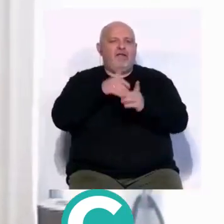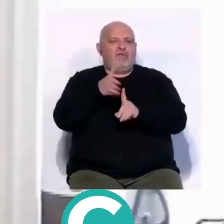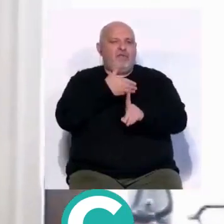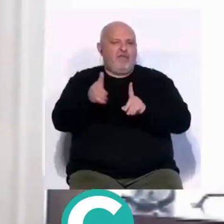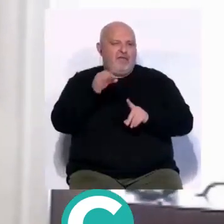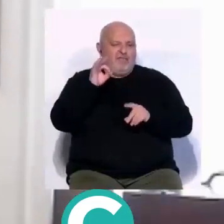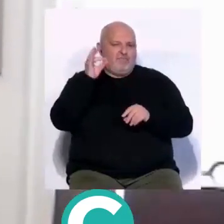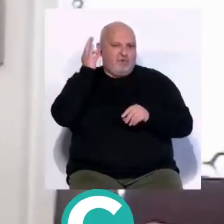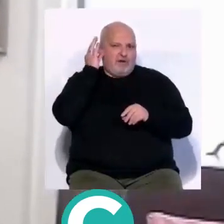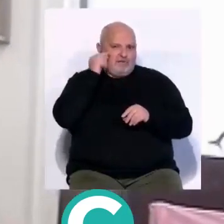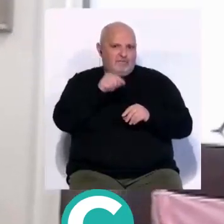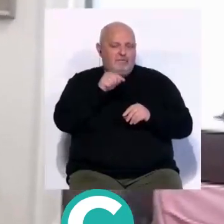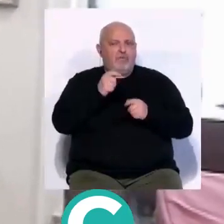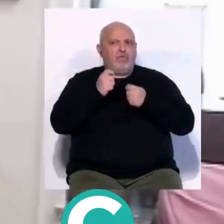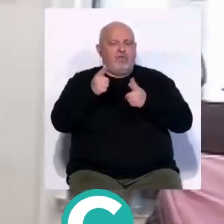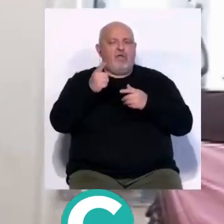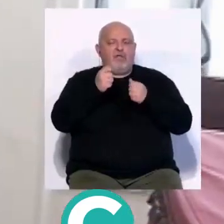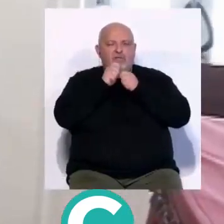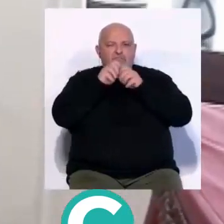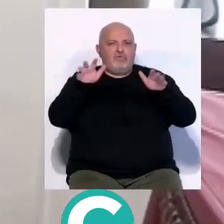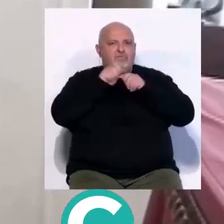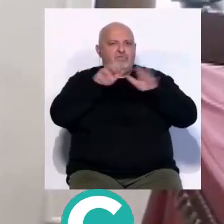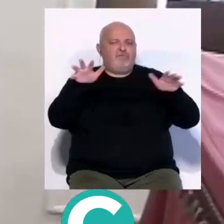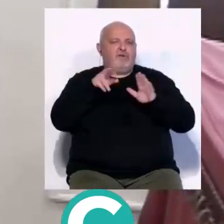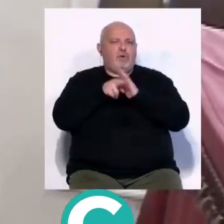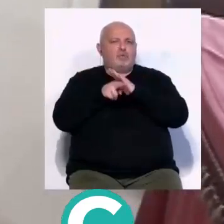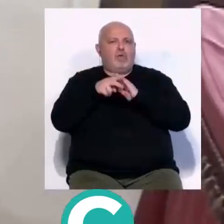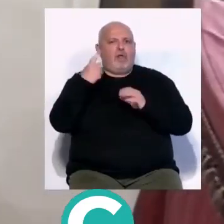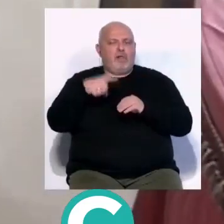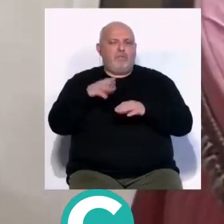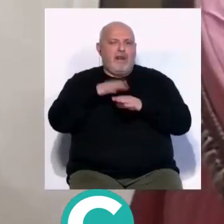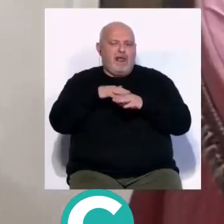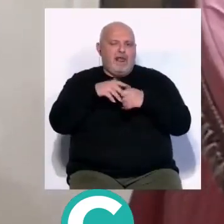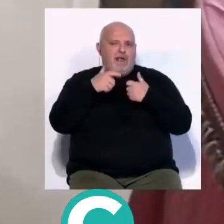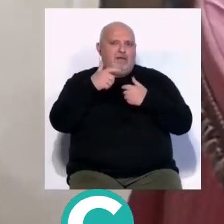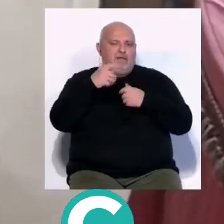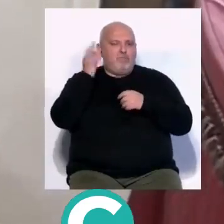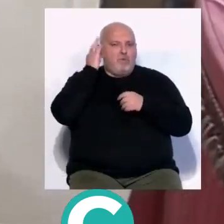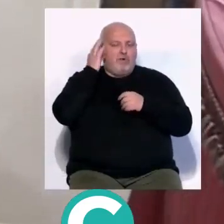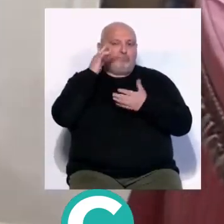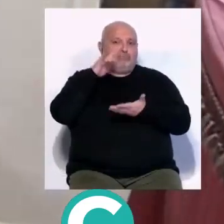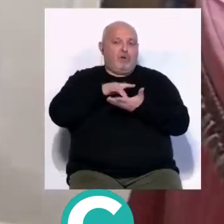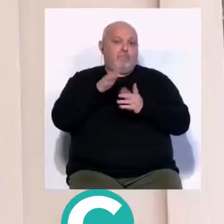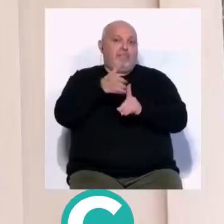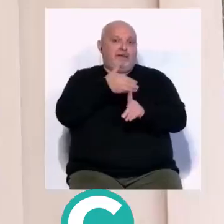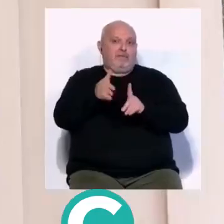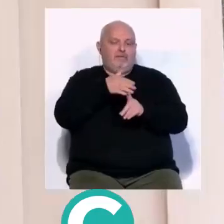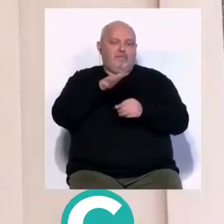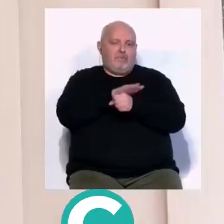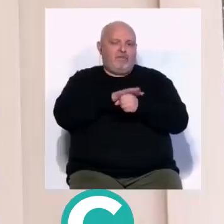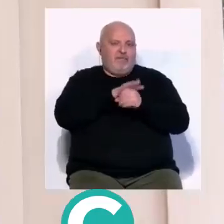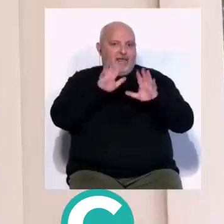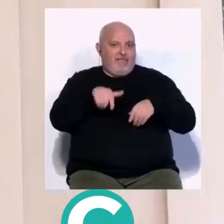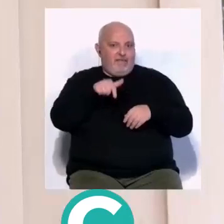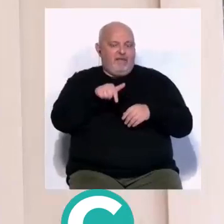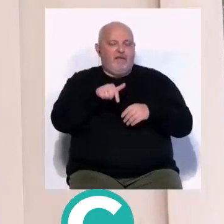Género por contribuir en la difusión de los recursos públicos dirigidos a las mujeres víctimas de maltrato en la provincia de